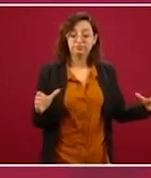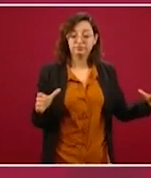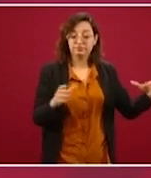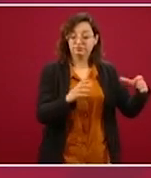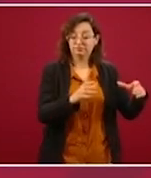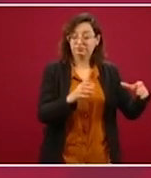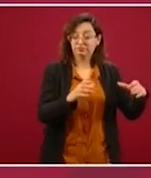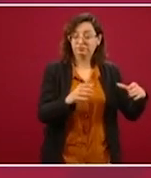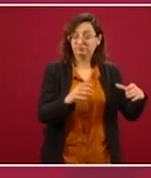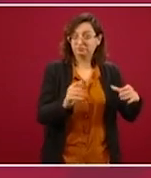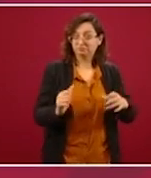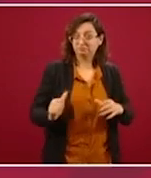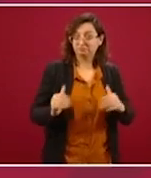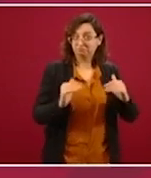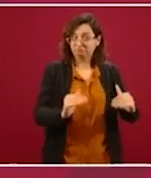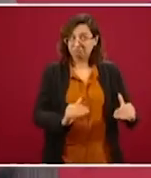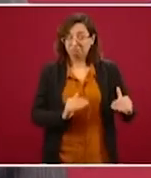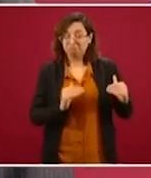machuchones,